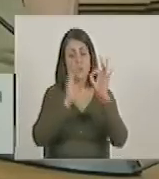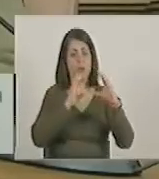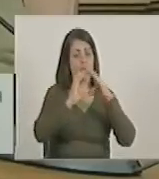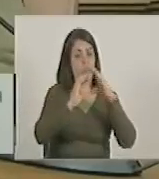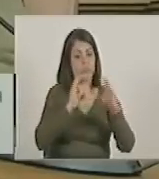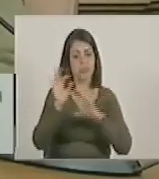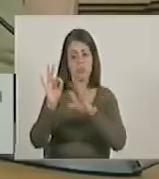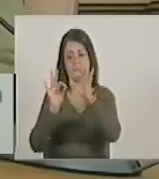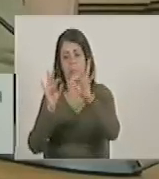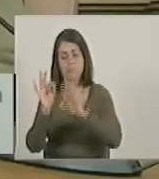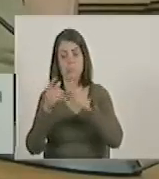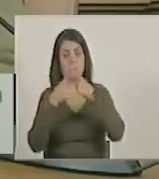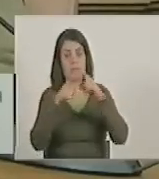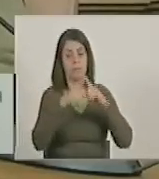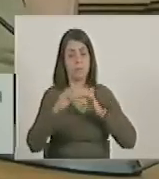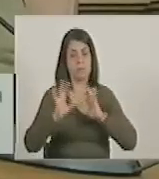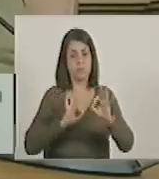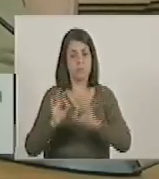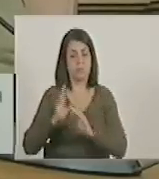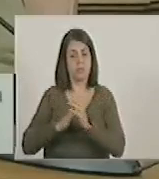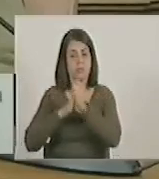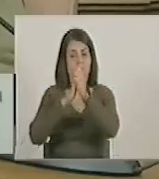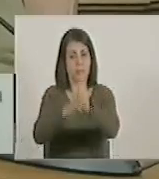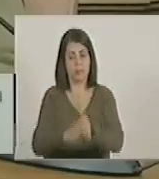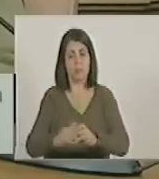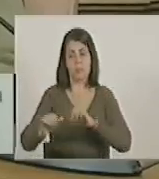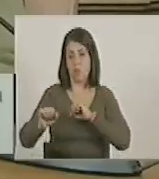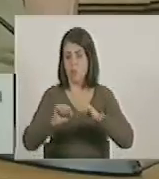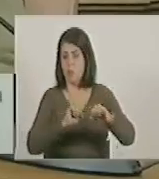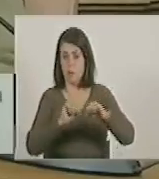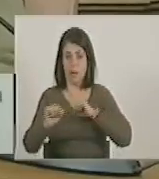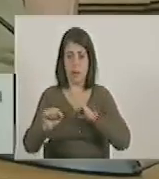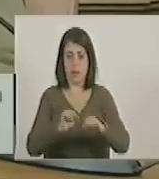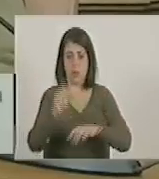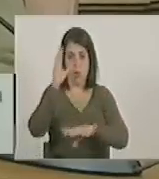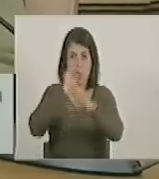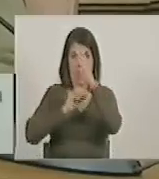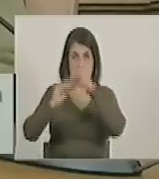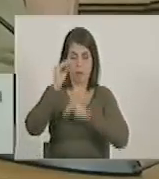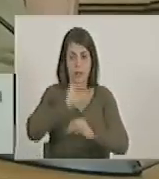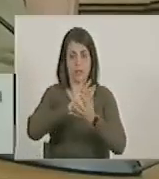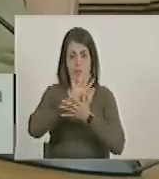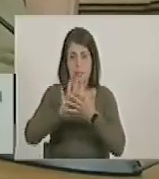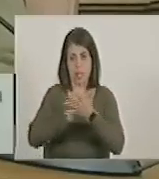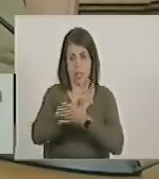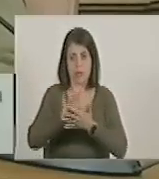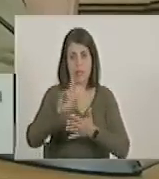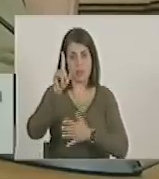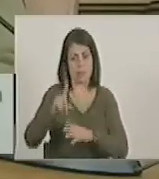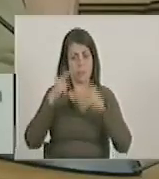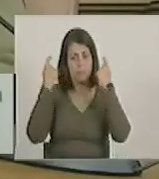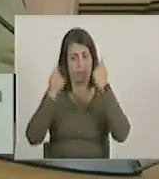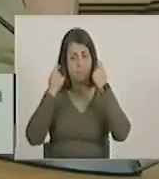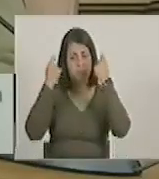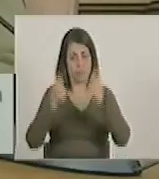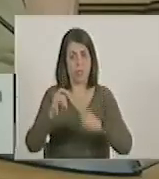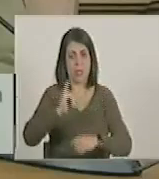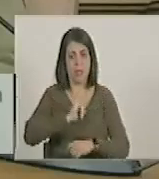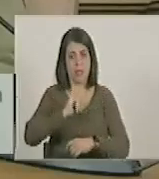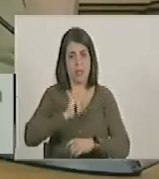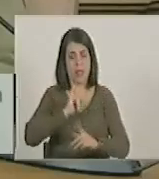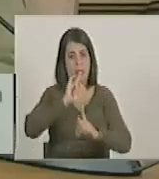comunicación alternativos, habilidades de orientación y de movilidad, aprendizaje de la lengua de señas y la promoción de la